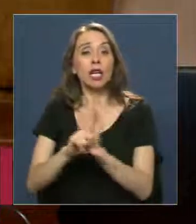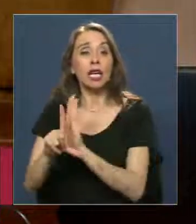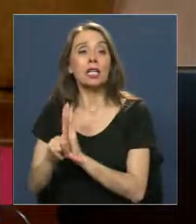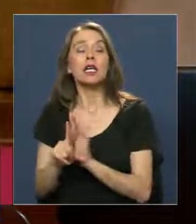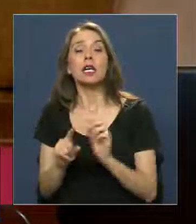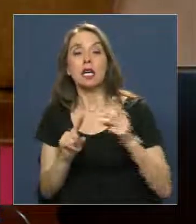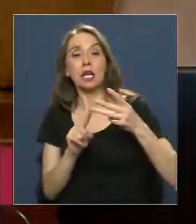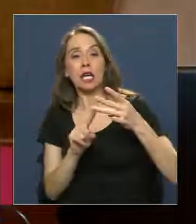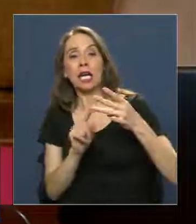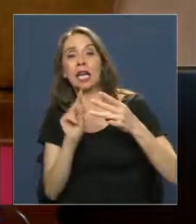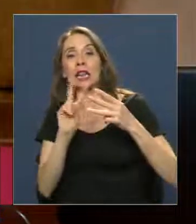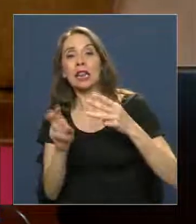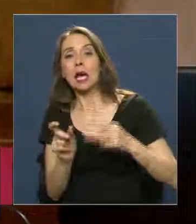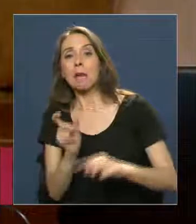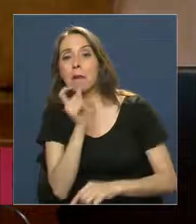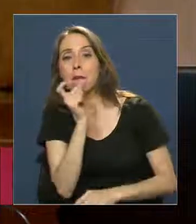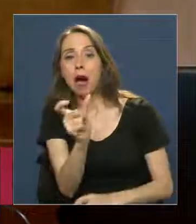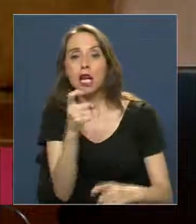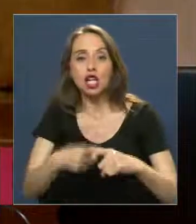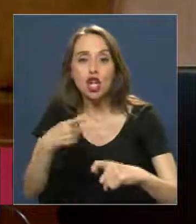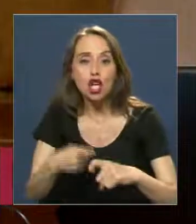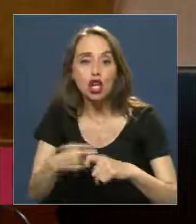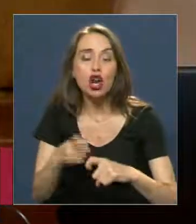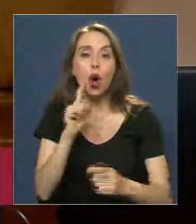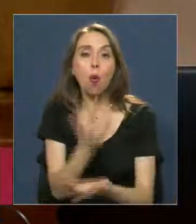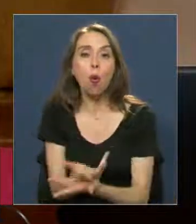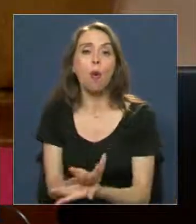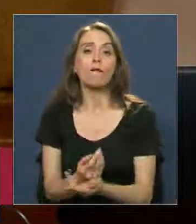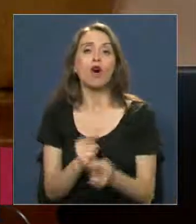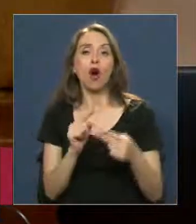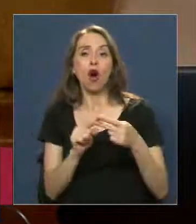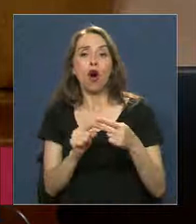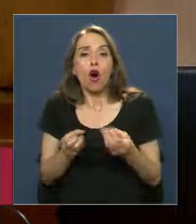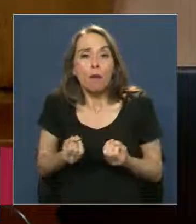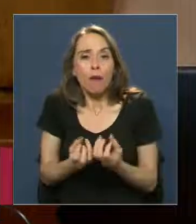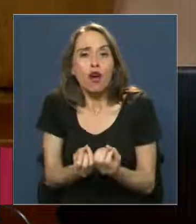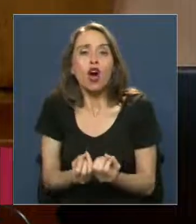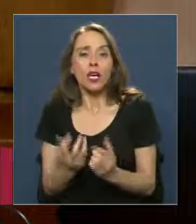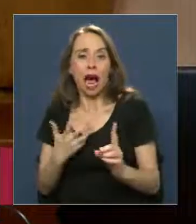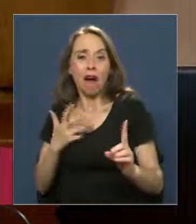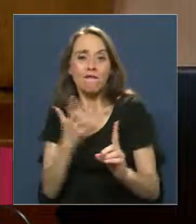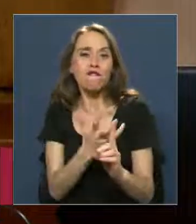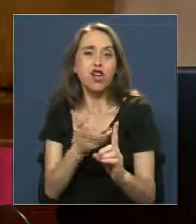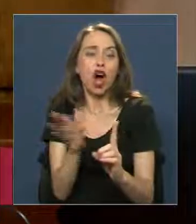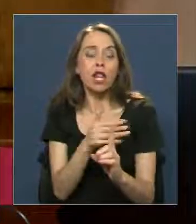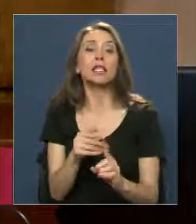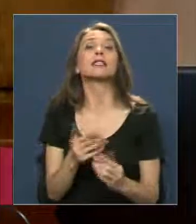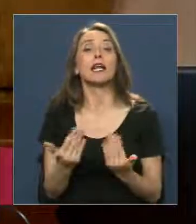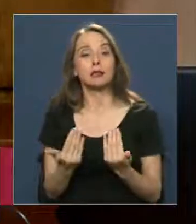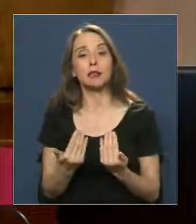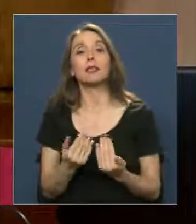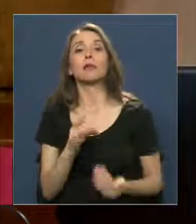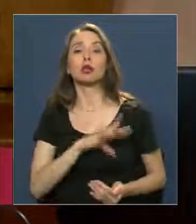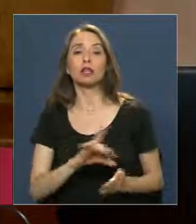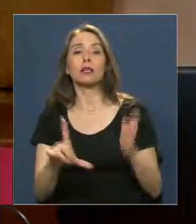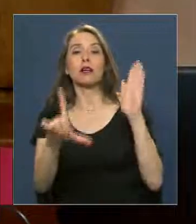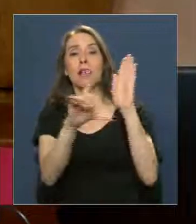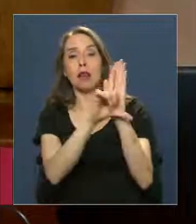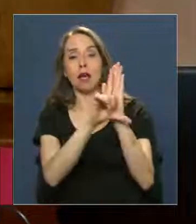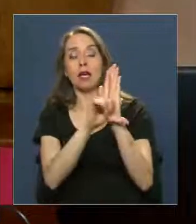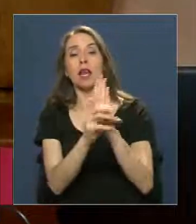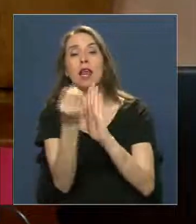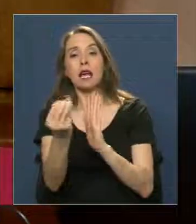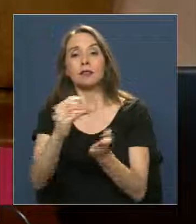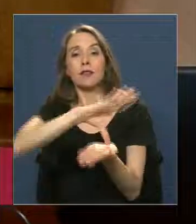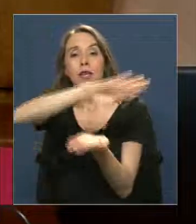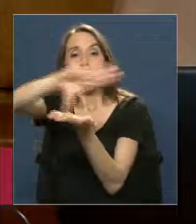negacionismo, ¿no es cierto?, sino que a la incitación al odio, a la violencia. Tenemos que tener una legislación que vaya en esa línea, porque le hace bien a las sociedades, le hace